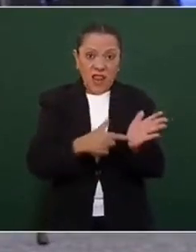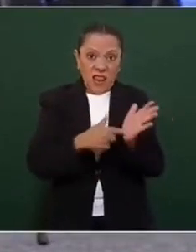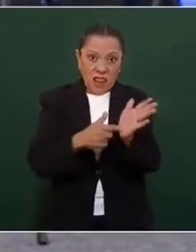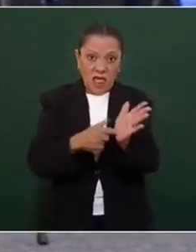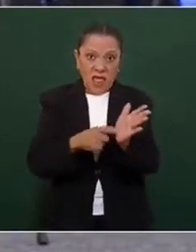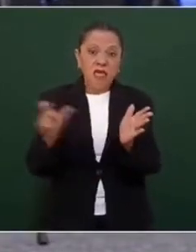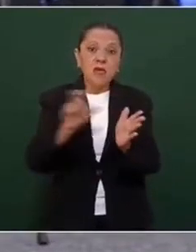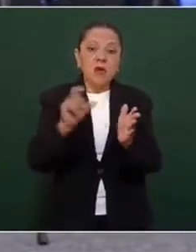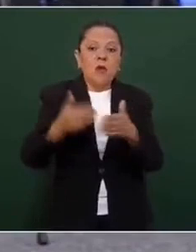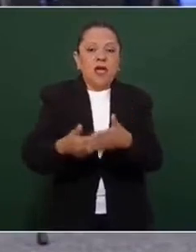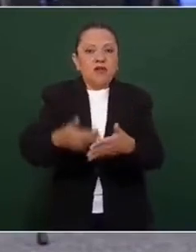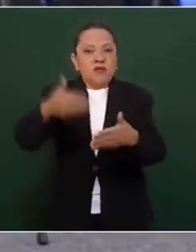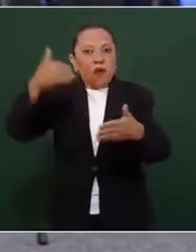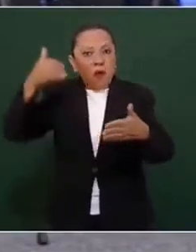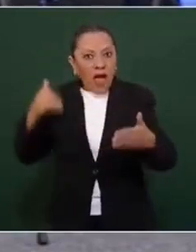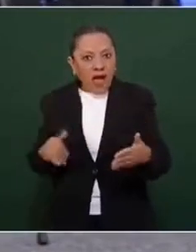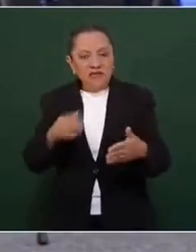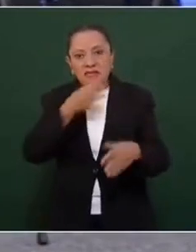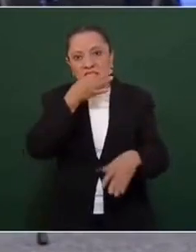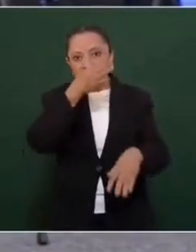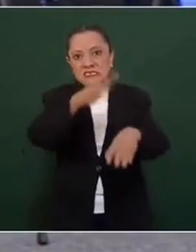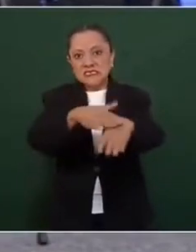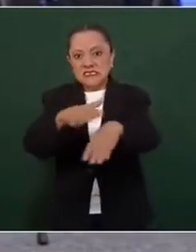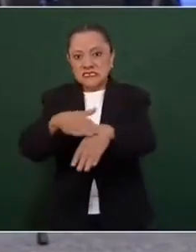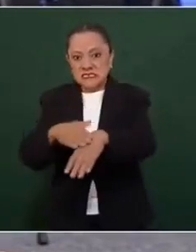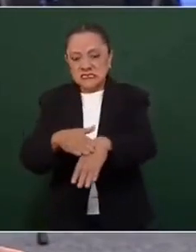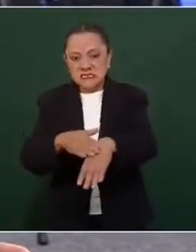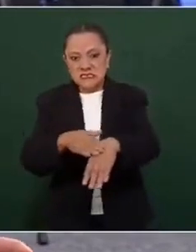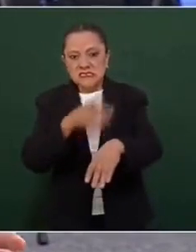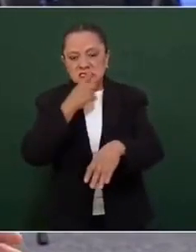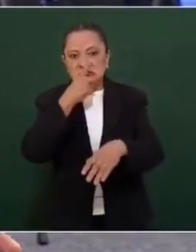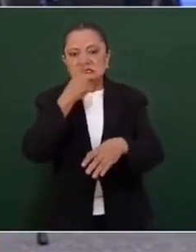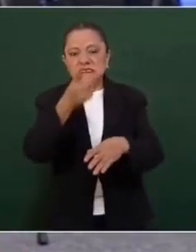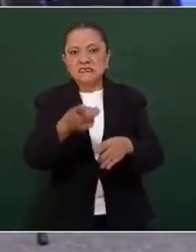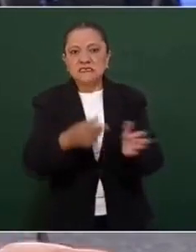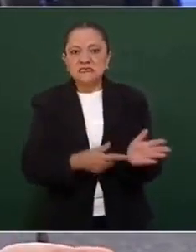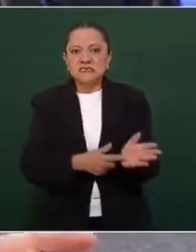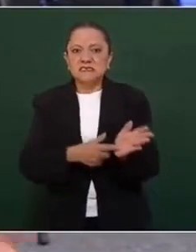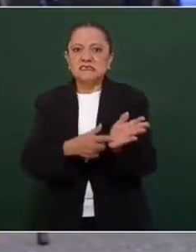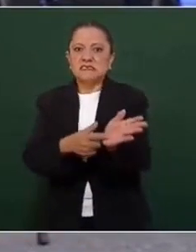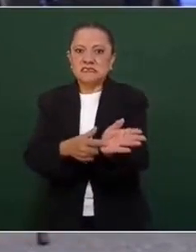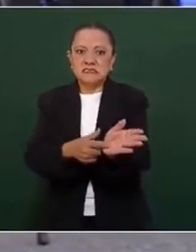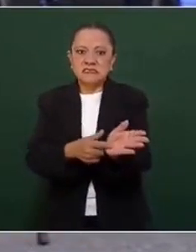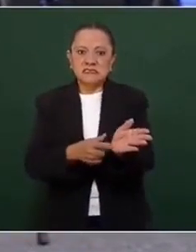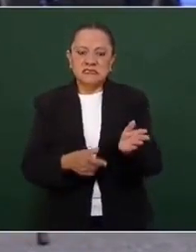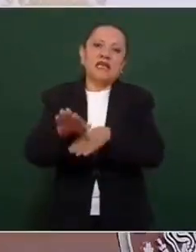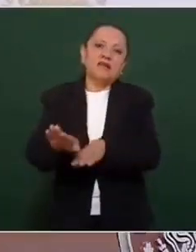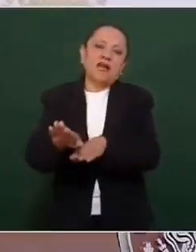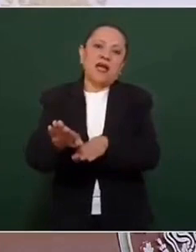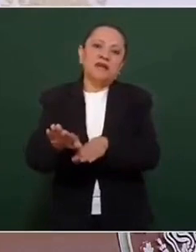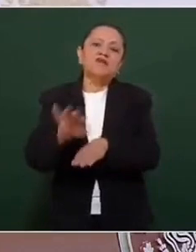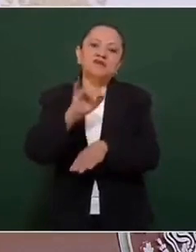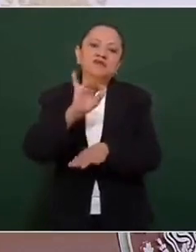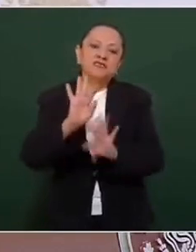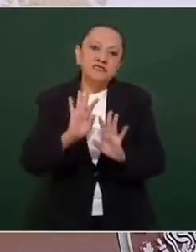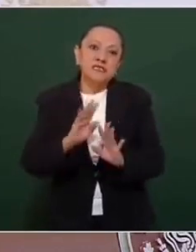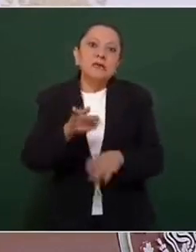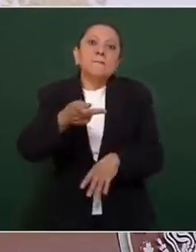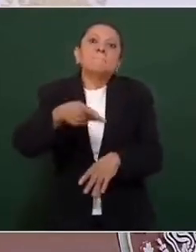precisamente la ley establece que deben de ser confidenciales estos y los asuntos y para ver si pero